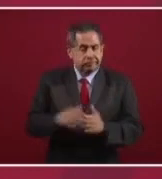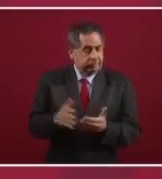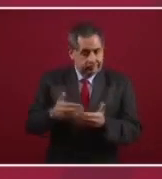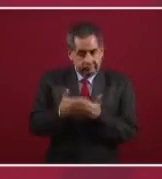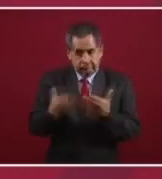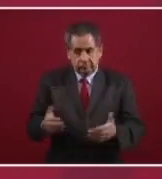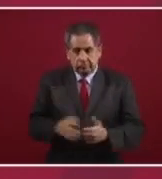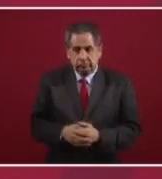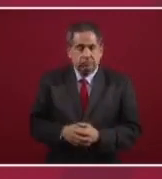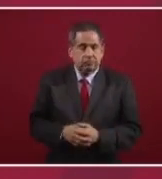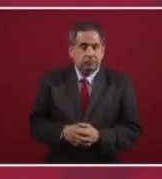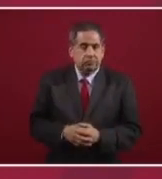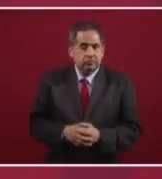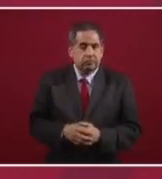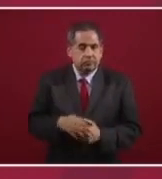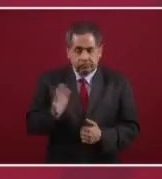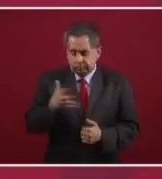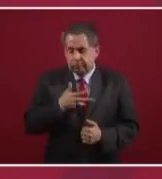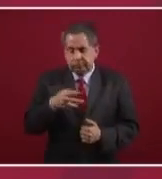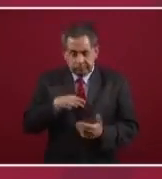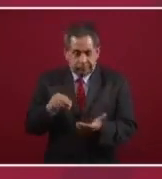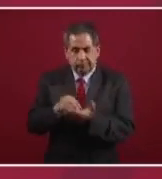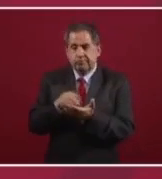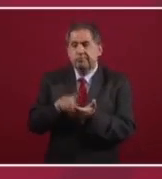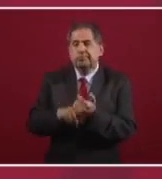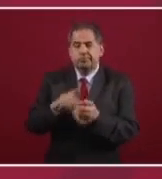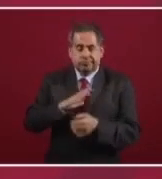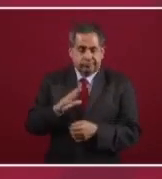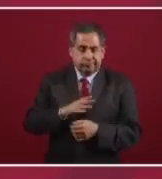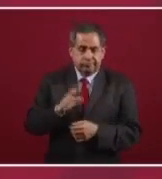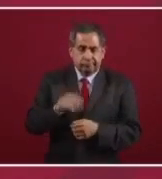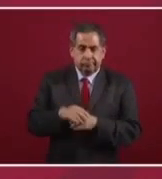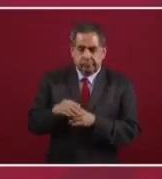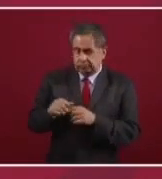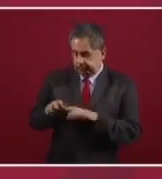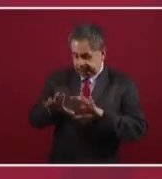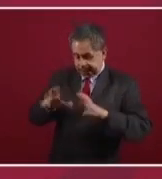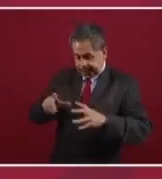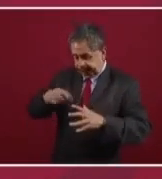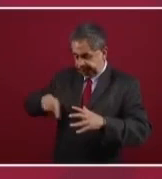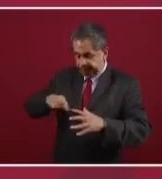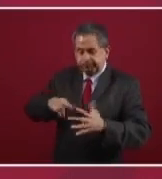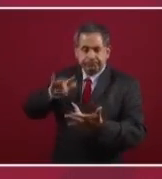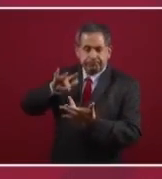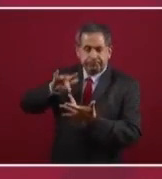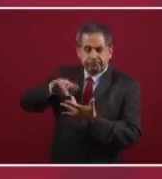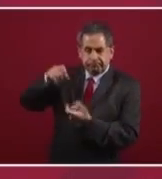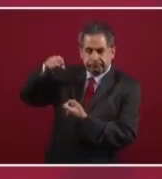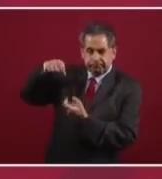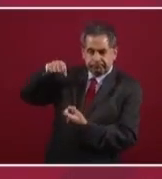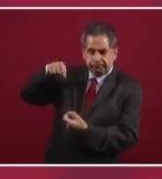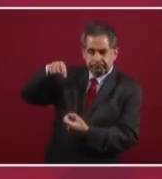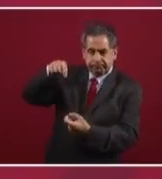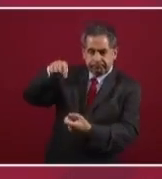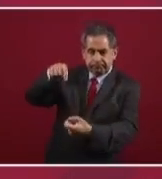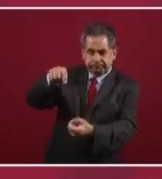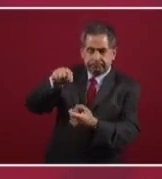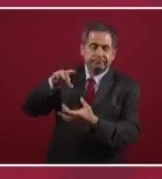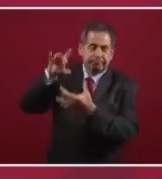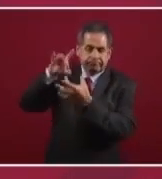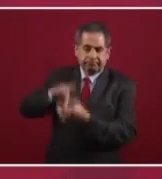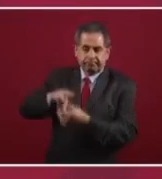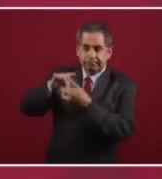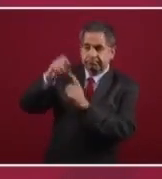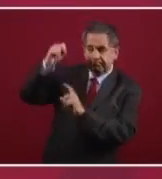ahora sí tenemos ya un sistema de